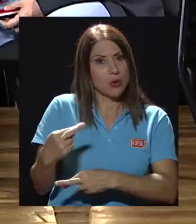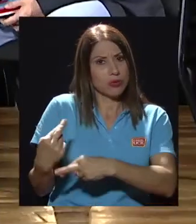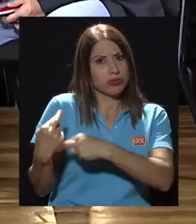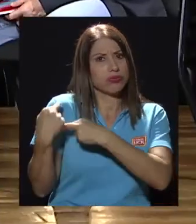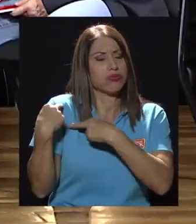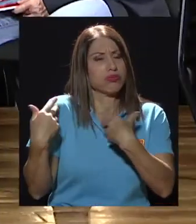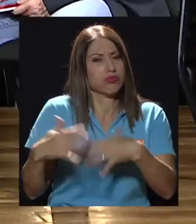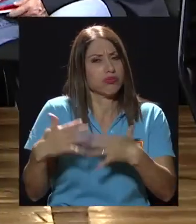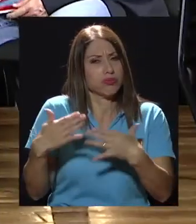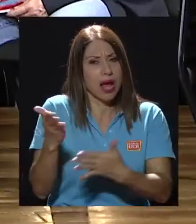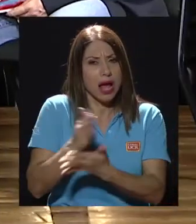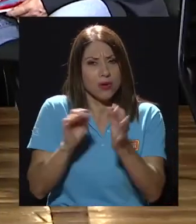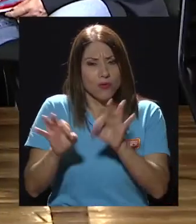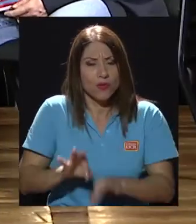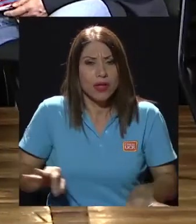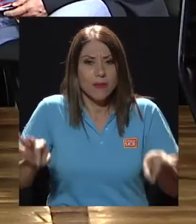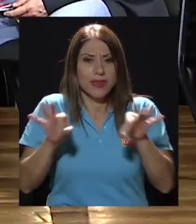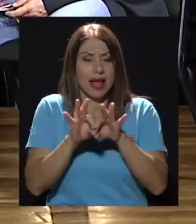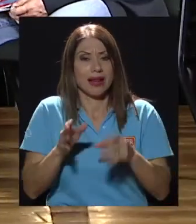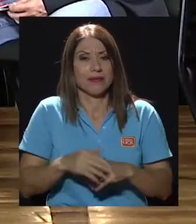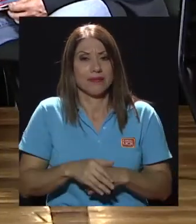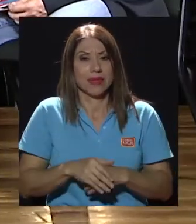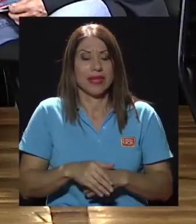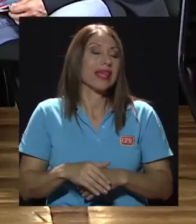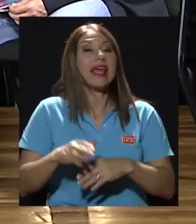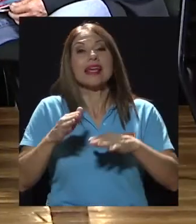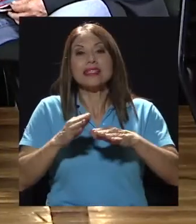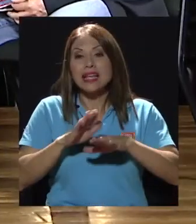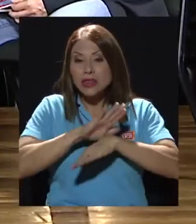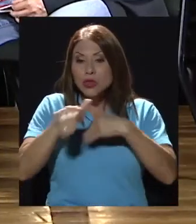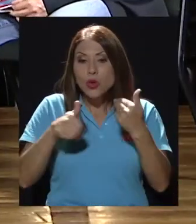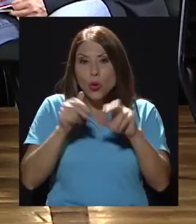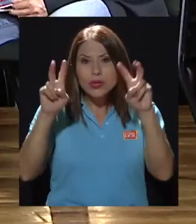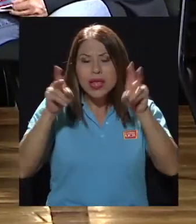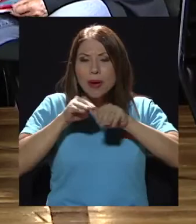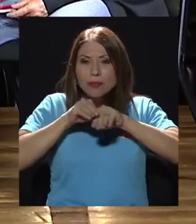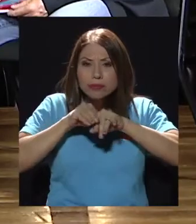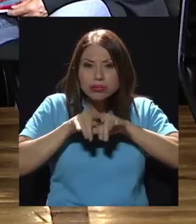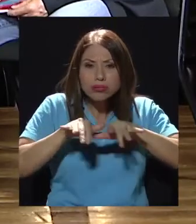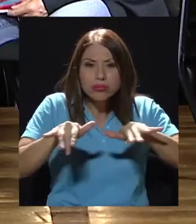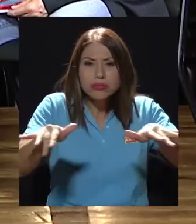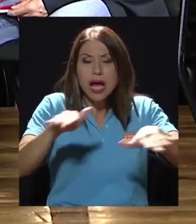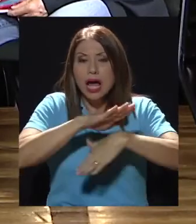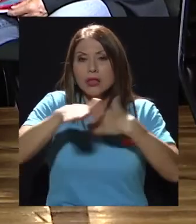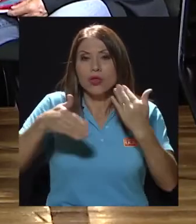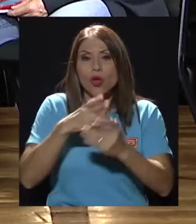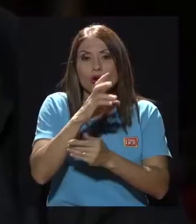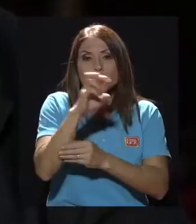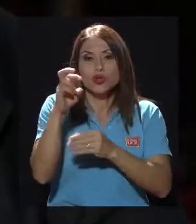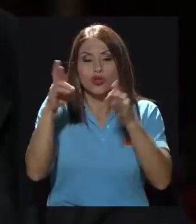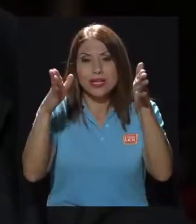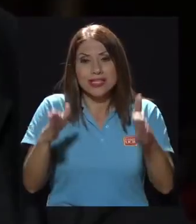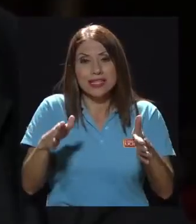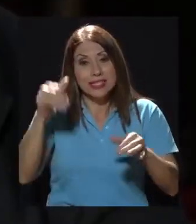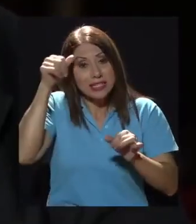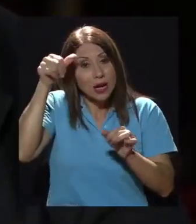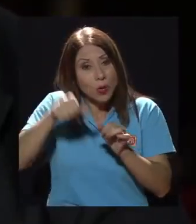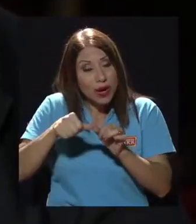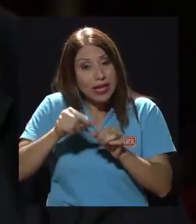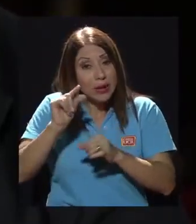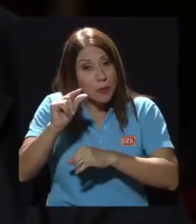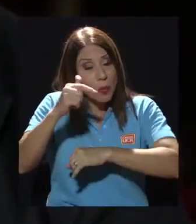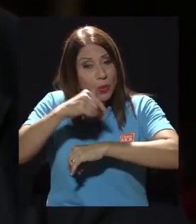y es pluralizar y llevarle a todos los costarricenses esto. Recuerde que pronto podríamos tenerlo como